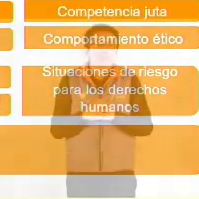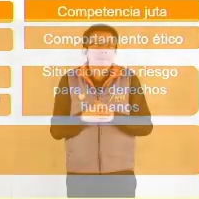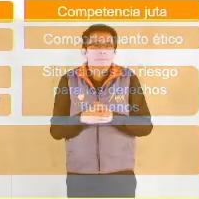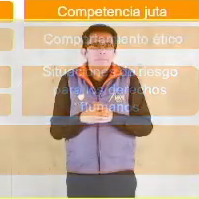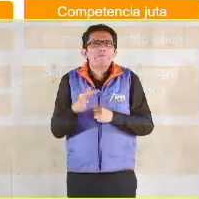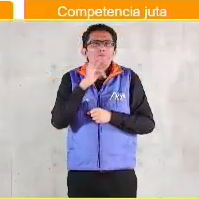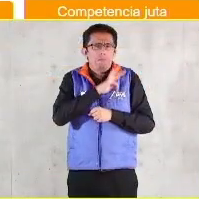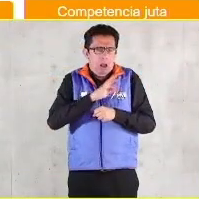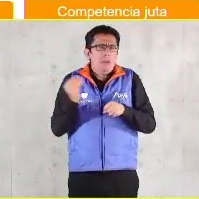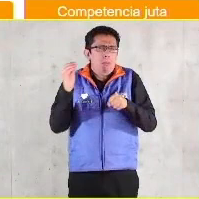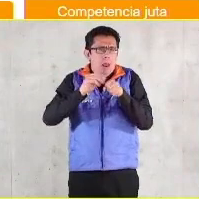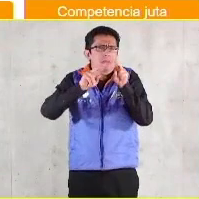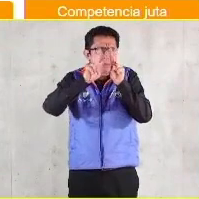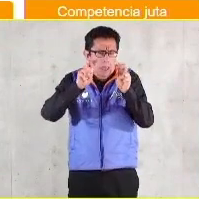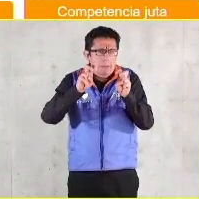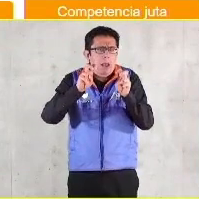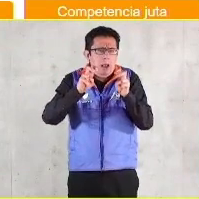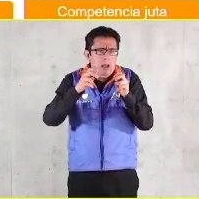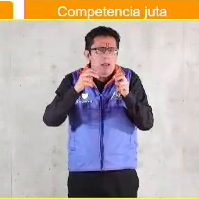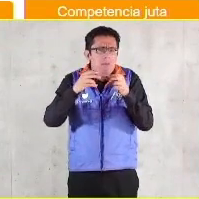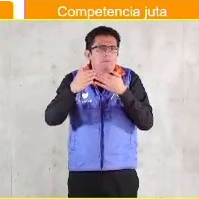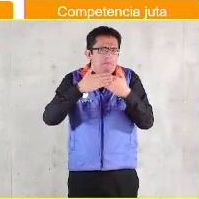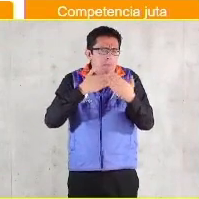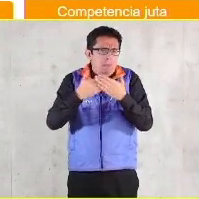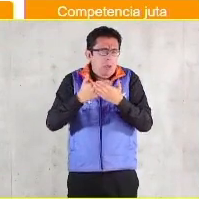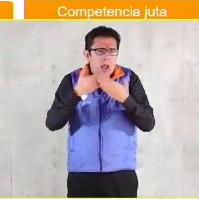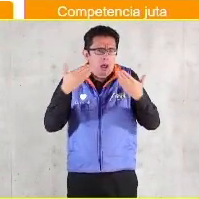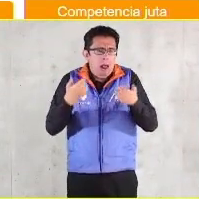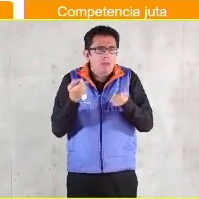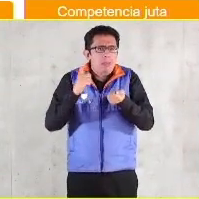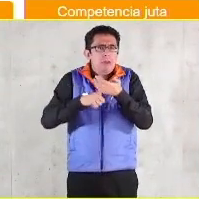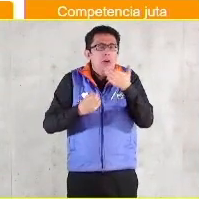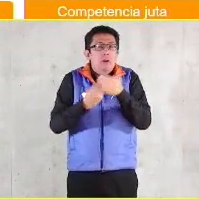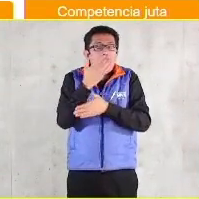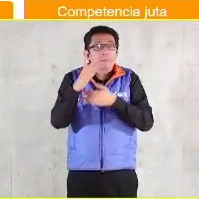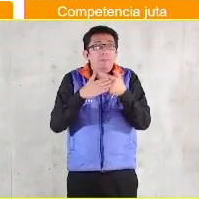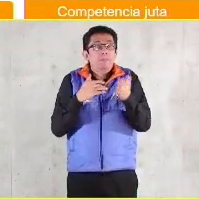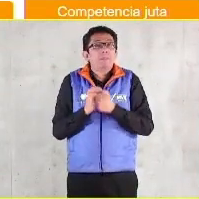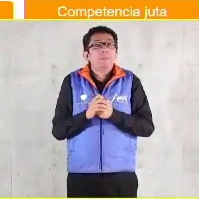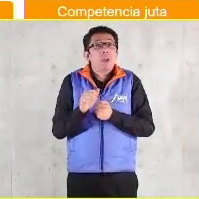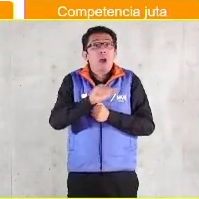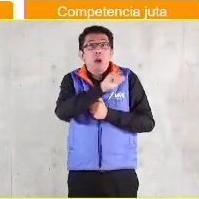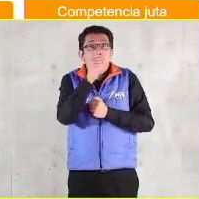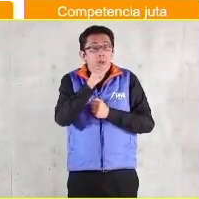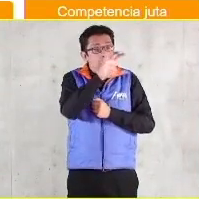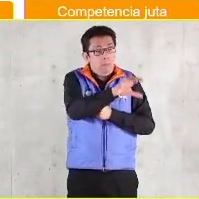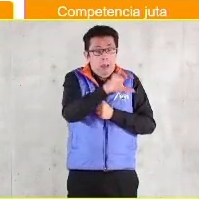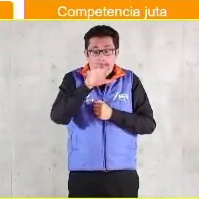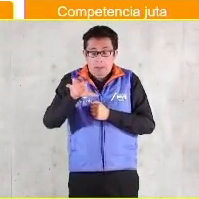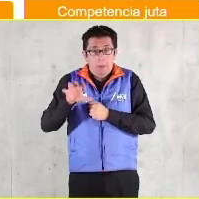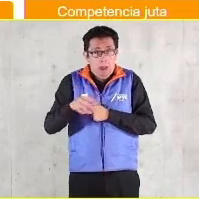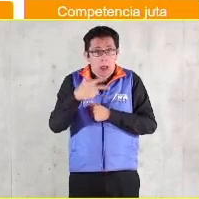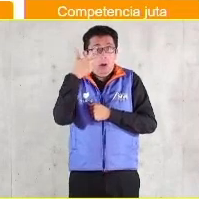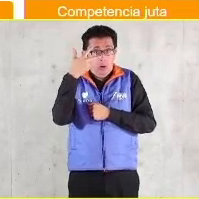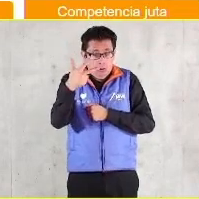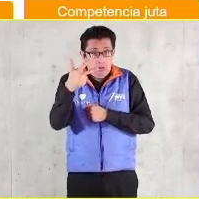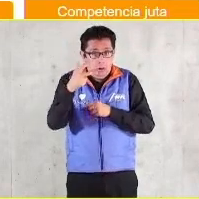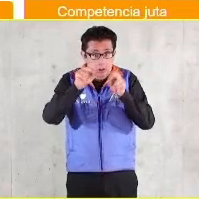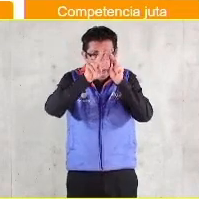meter temas actuales dentro del nuevo modelo. Y bueno, los demás o los otros 8 ámbitos pues ya están en un esquema